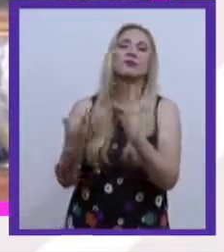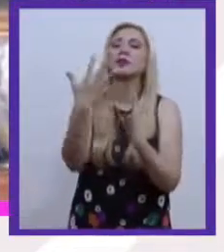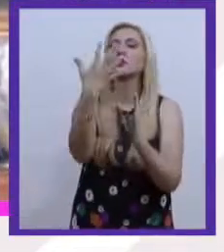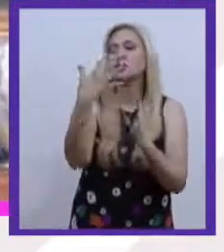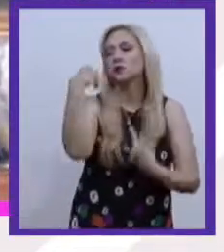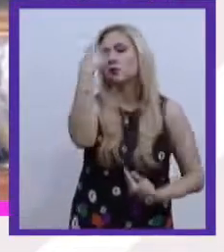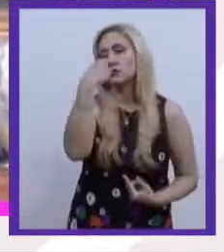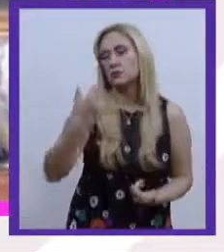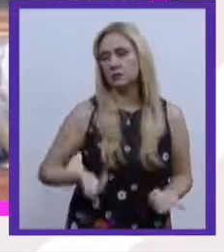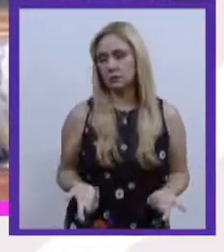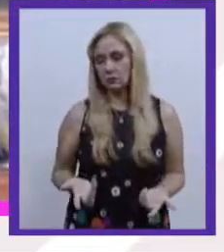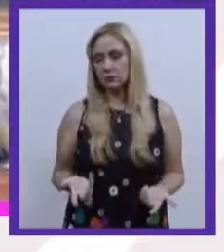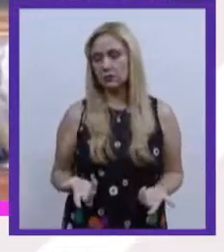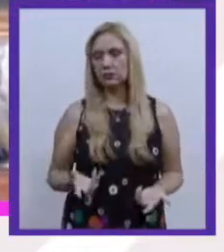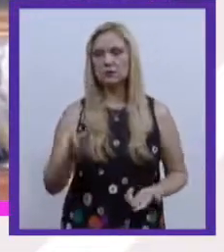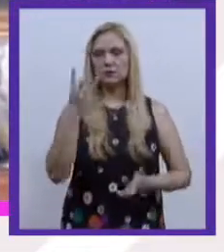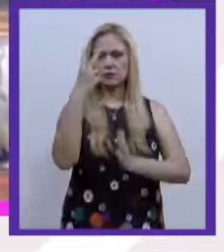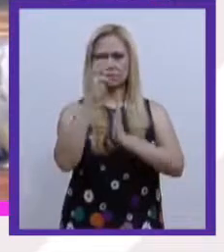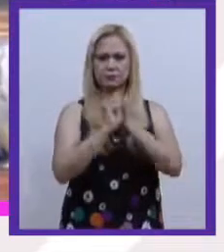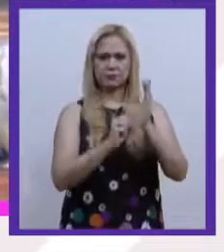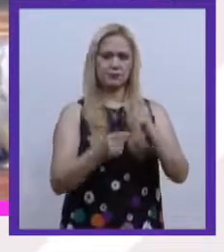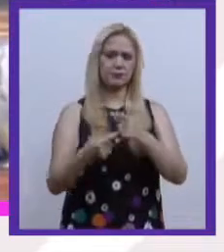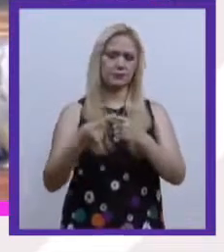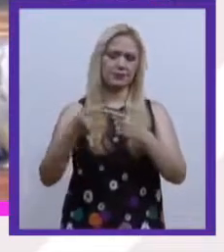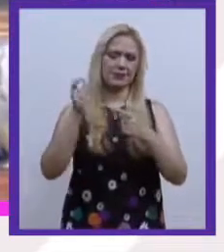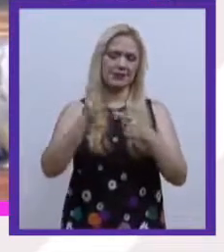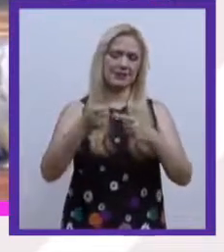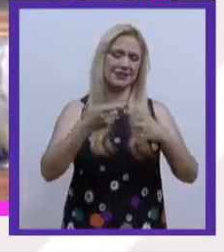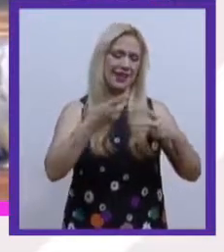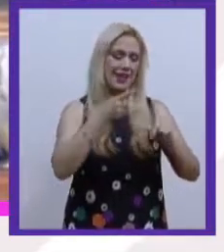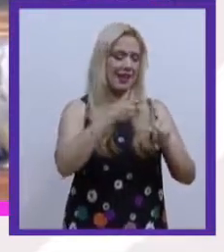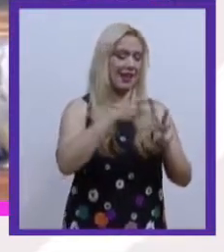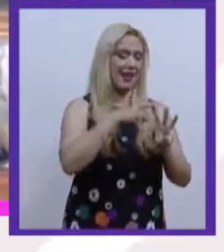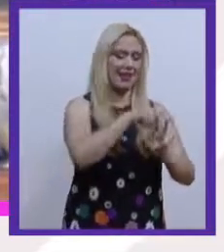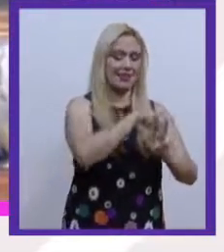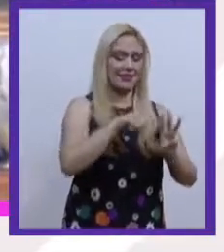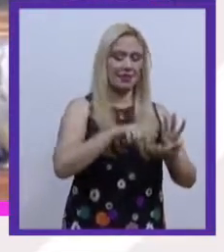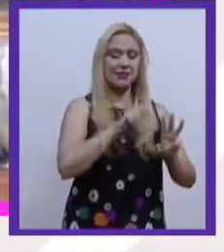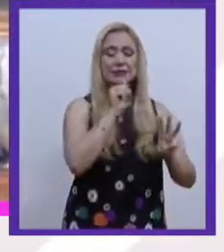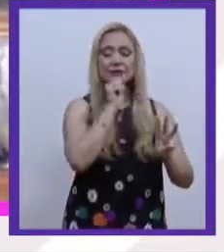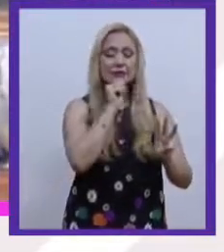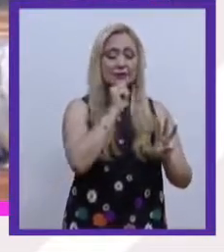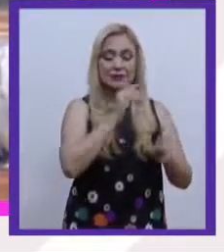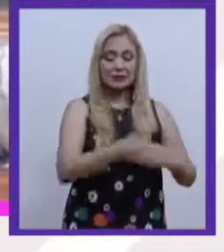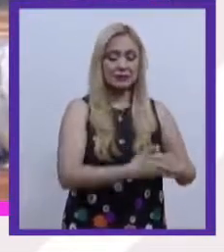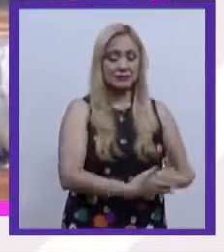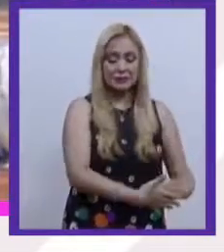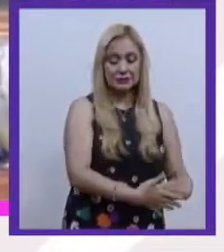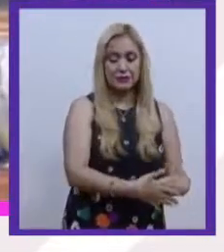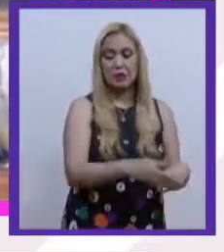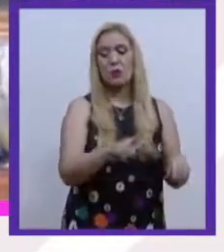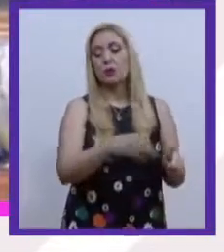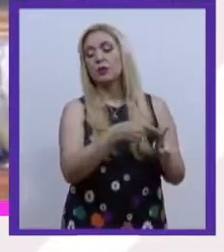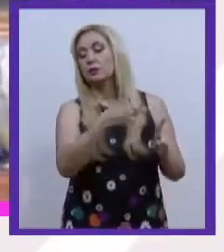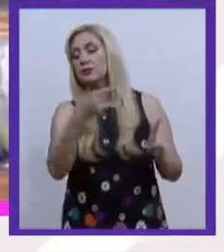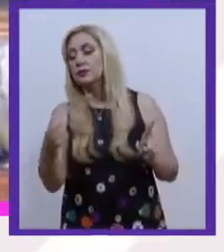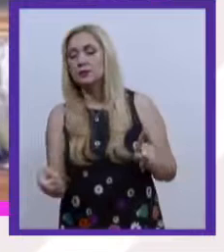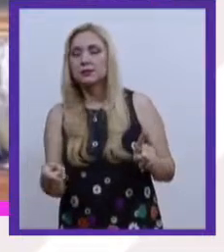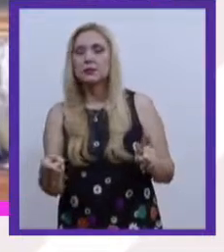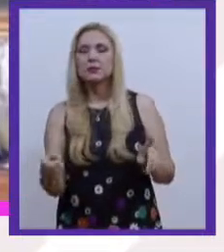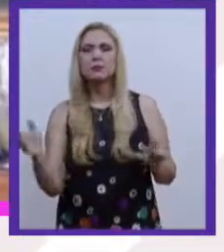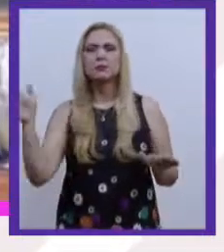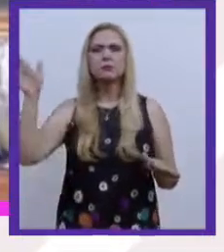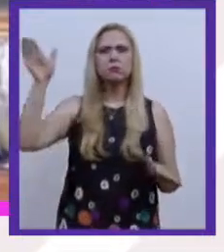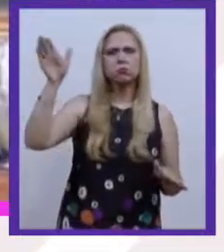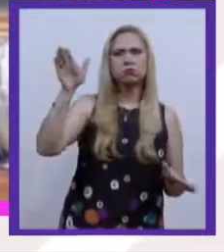horas. Del trimestre anterior al embarazo hasta el inicio de este, la participación laboral de las mujeres decrece en 14